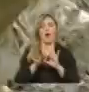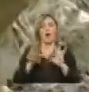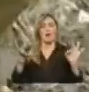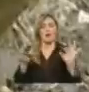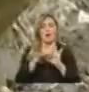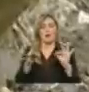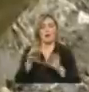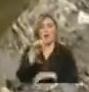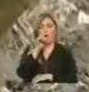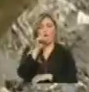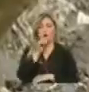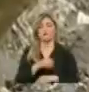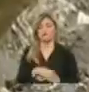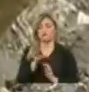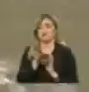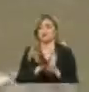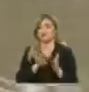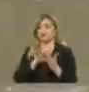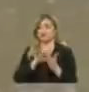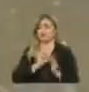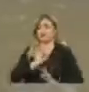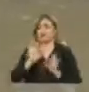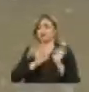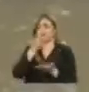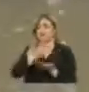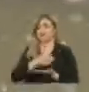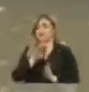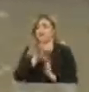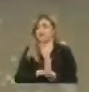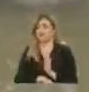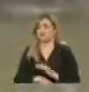residual para reducir la propagación